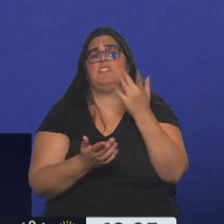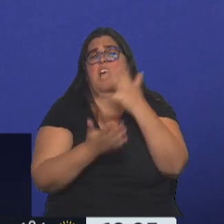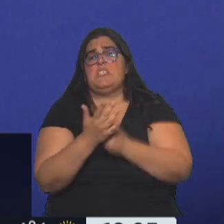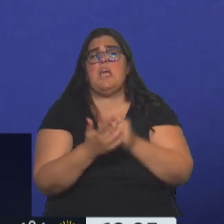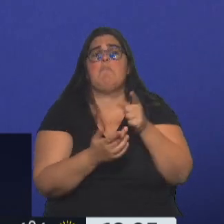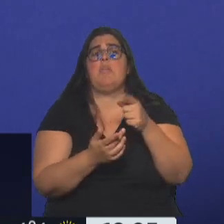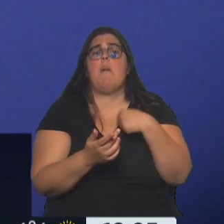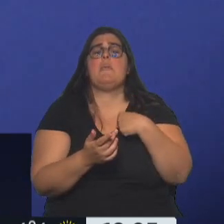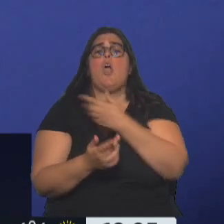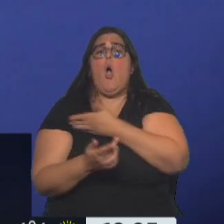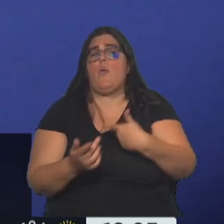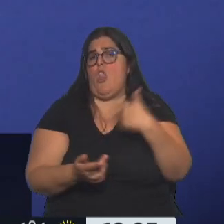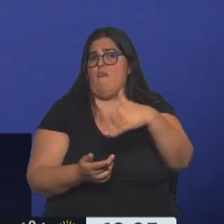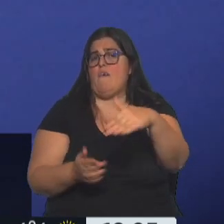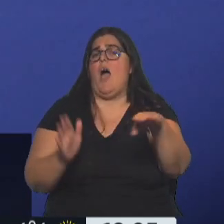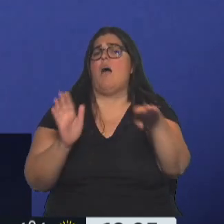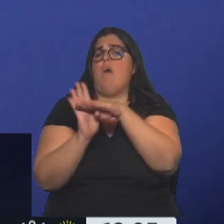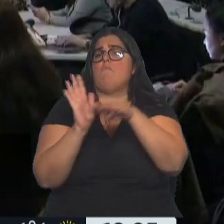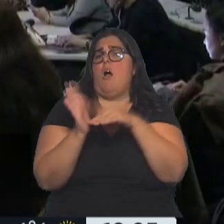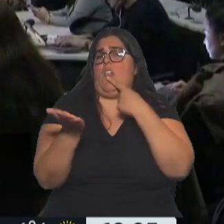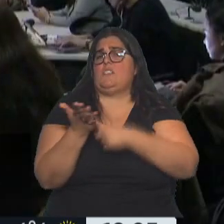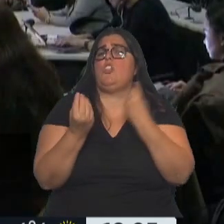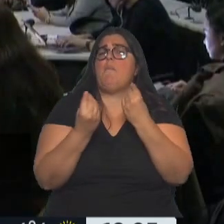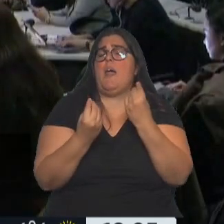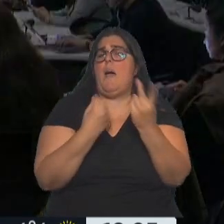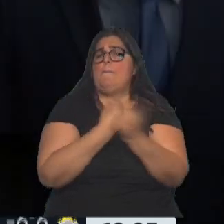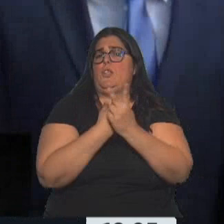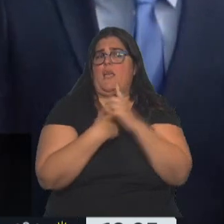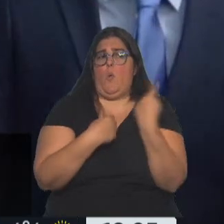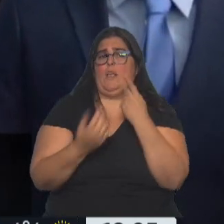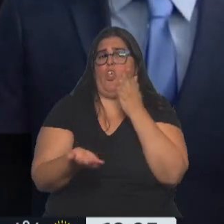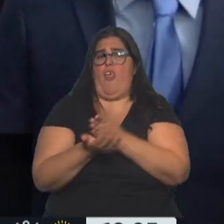las medidas necesarias para salvaguardar sus legítimos derechos e